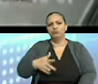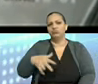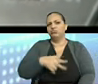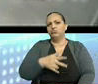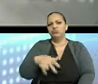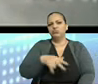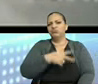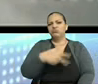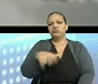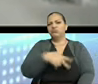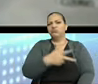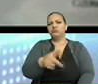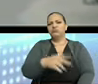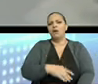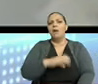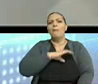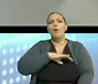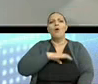es un juego